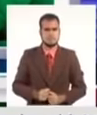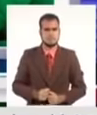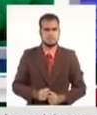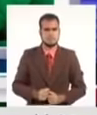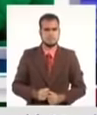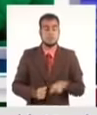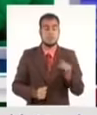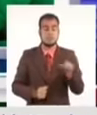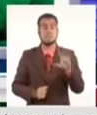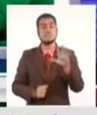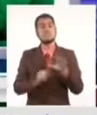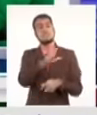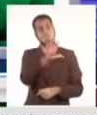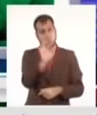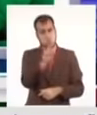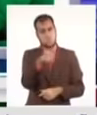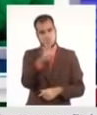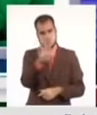50,5%, realmente